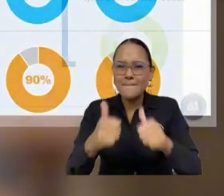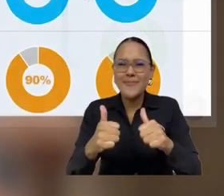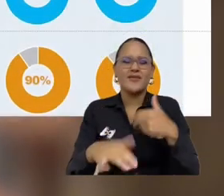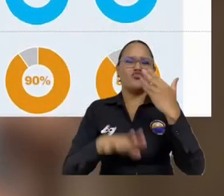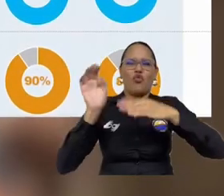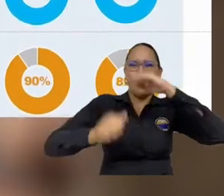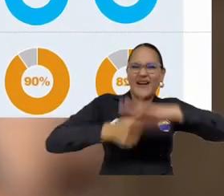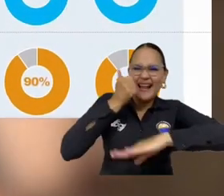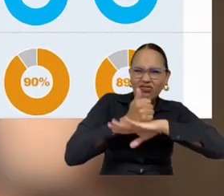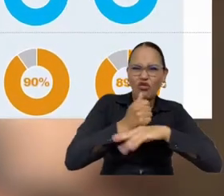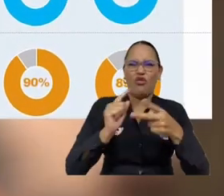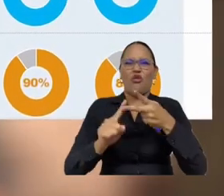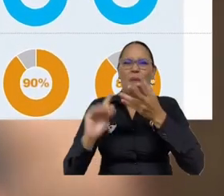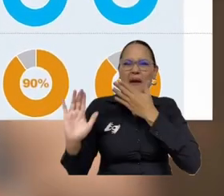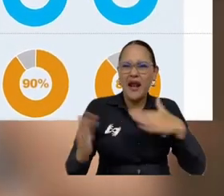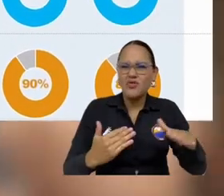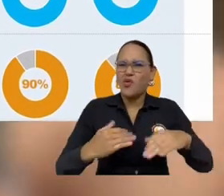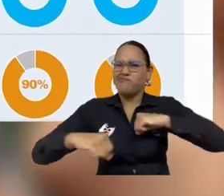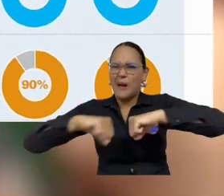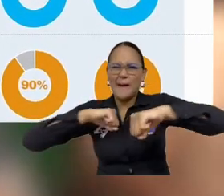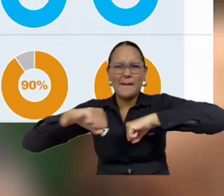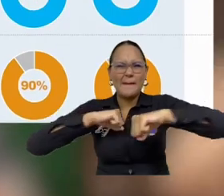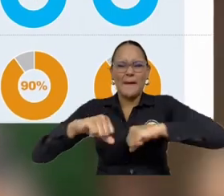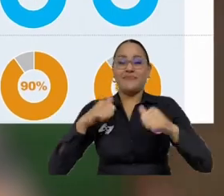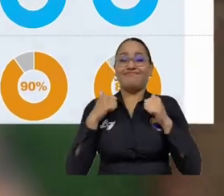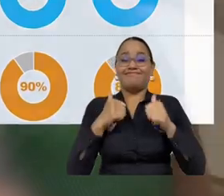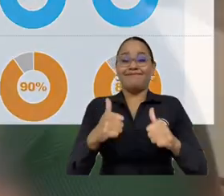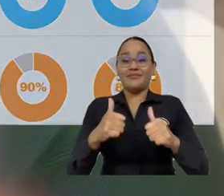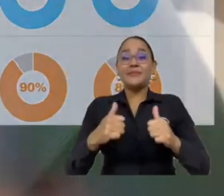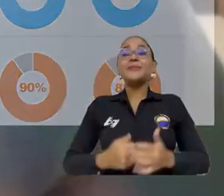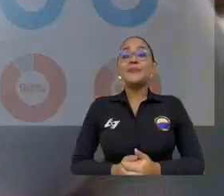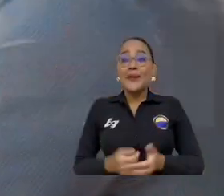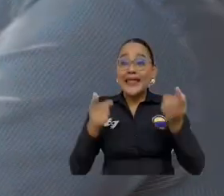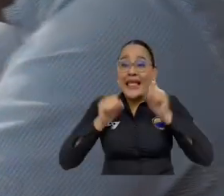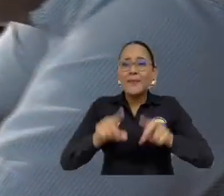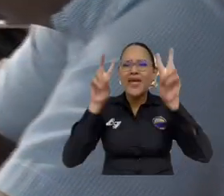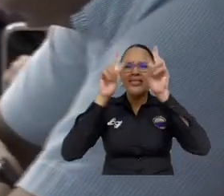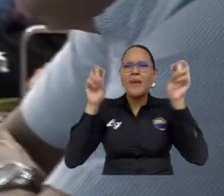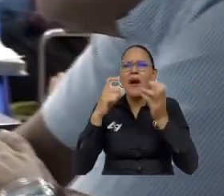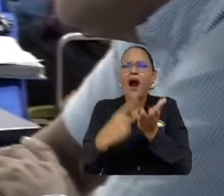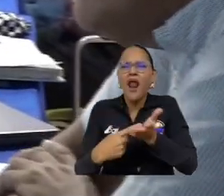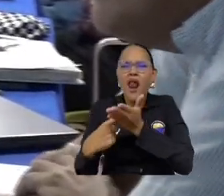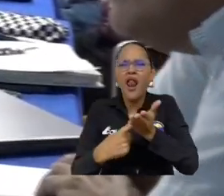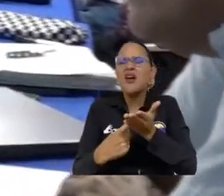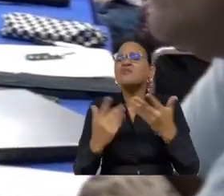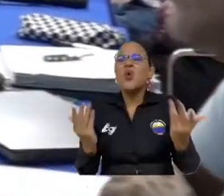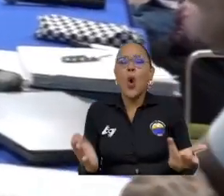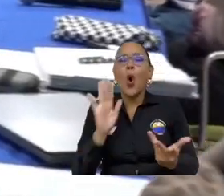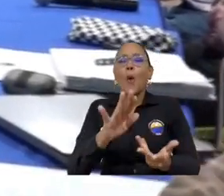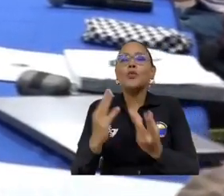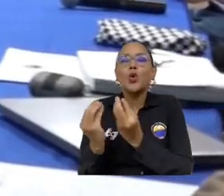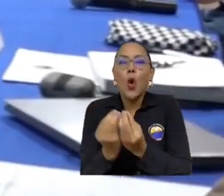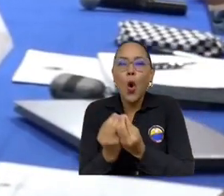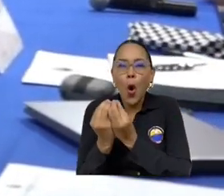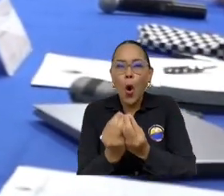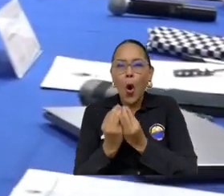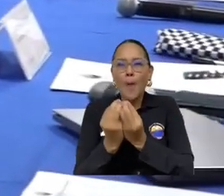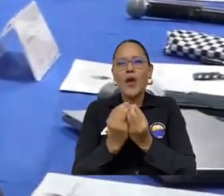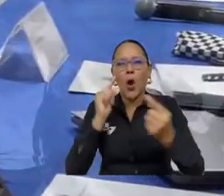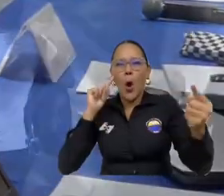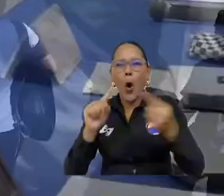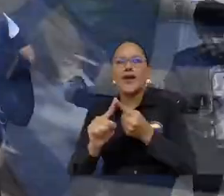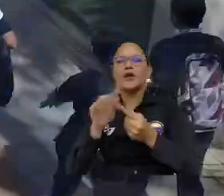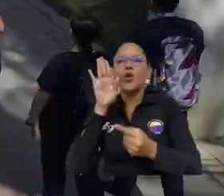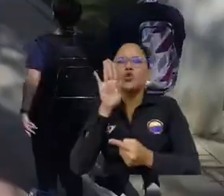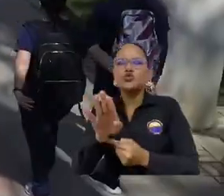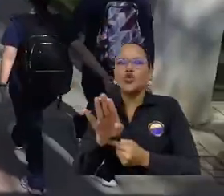Dirección de Planeación, de la Rectoría, de la Dirección Administrativa de la Universidad. Otro de los temas abordados en el encuentro fue